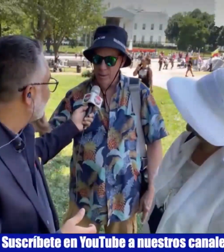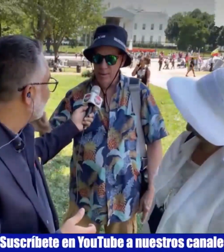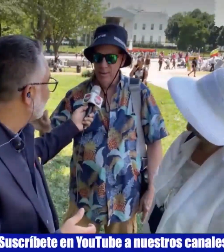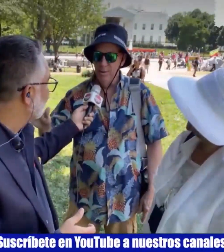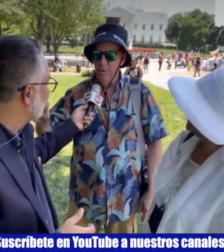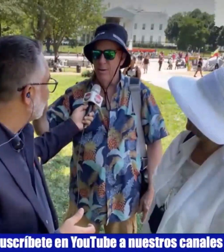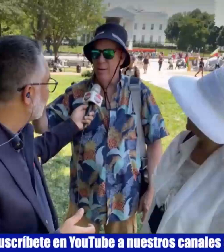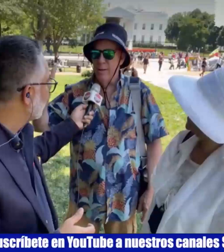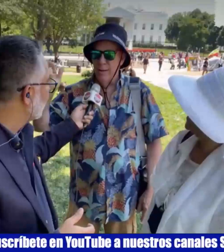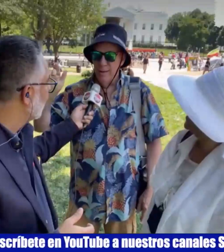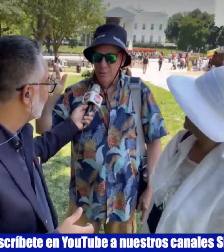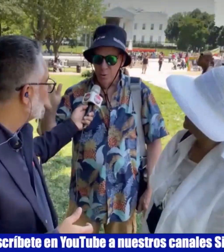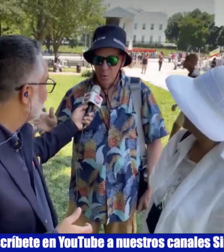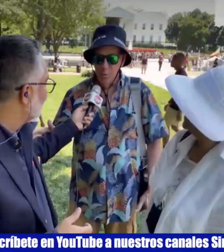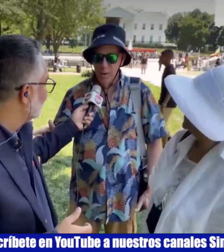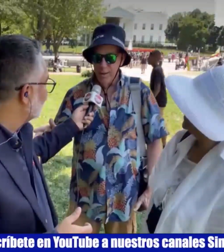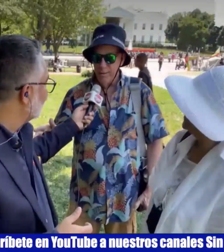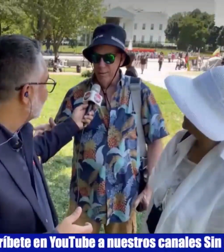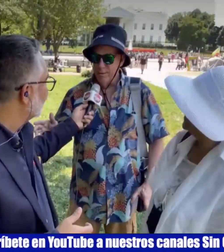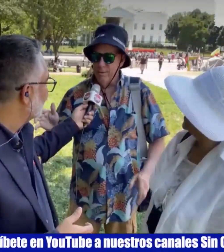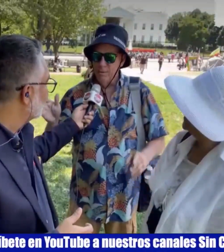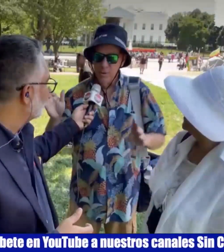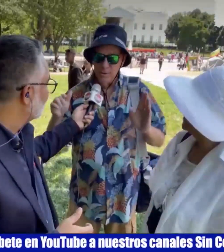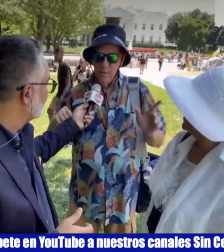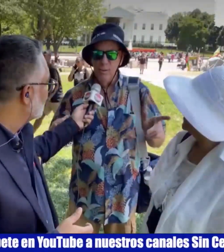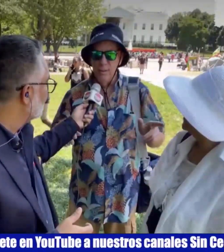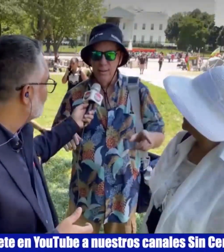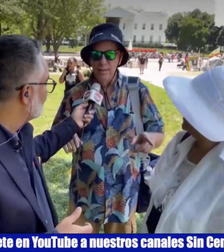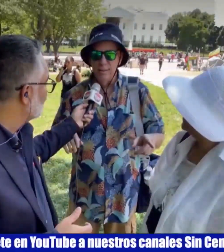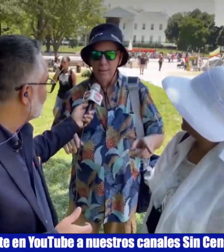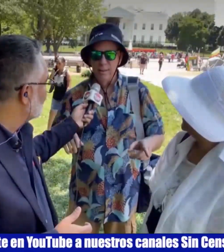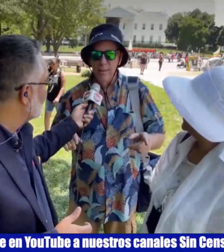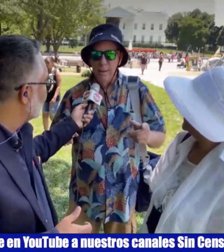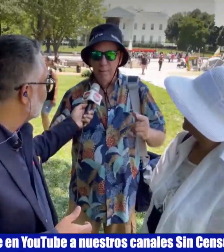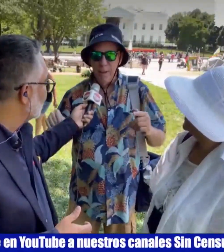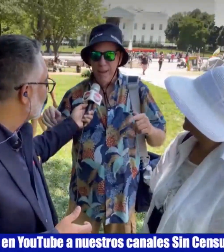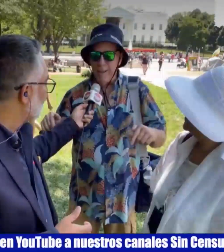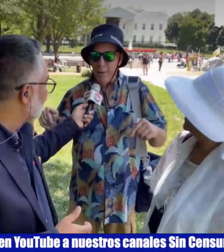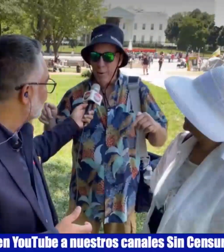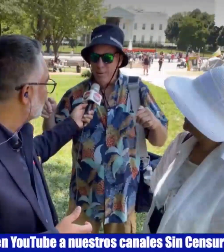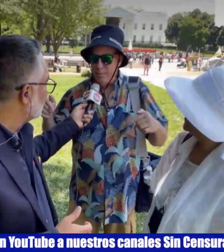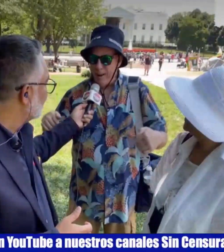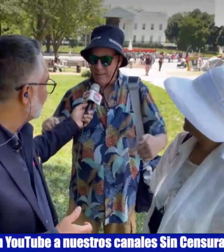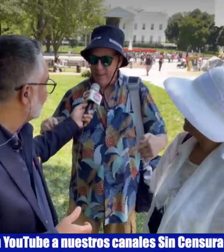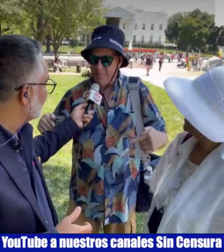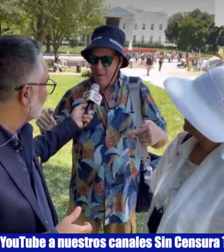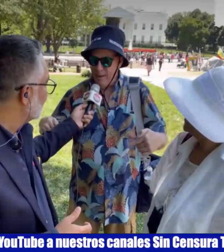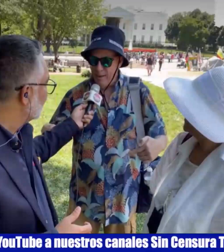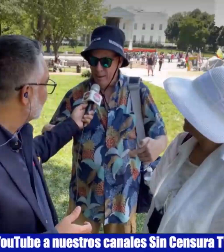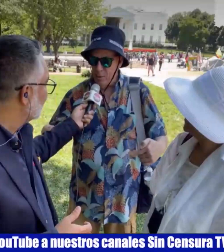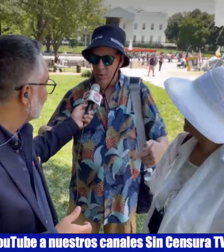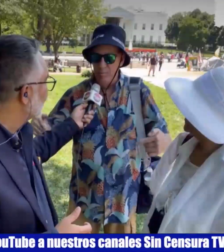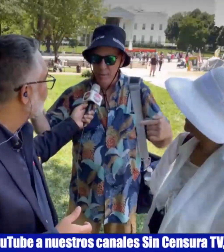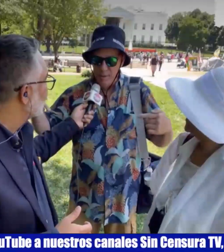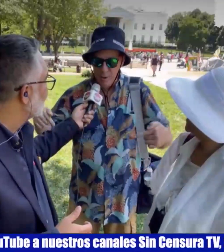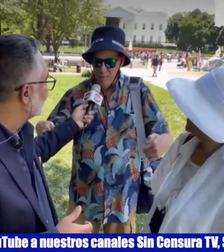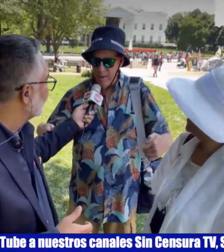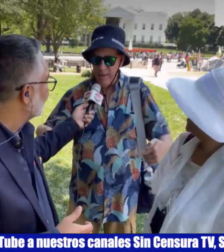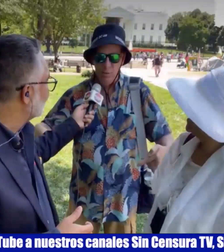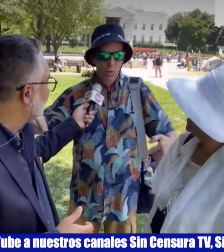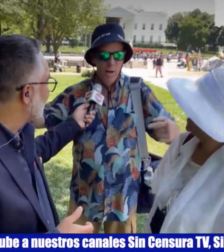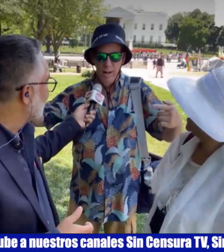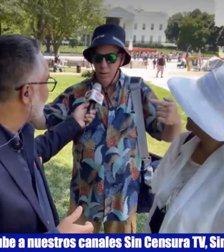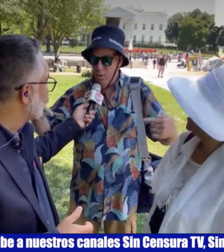viví en México, soy cubano, soy estadounidense, pero mi patria es México,